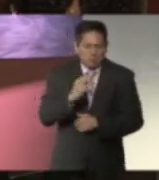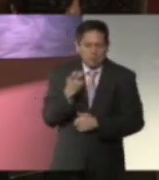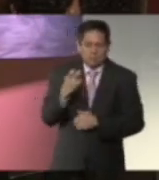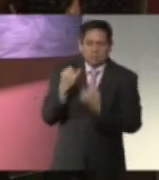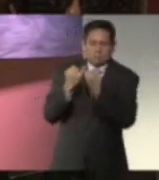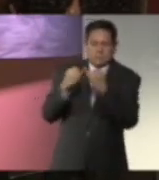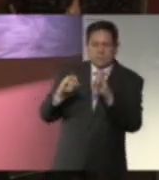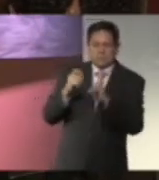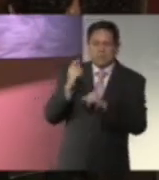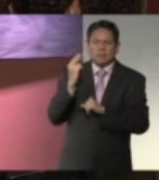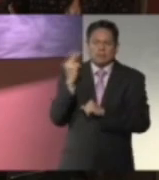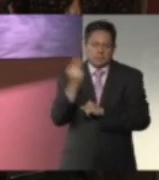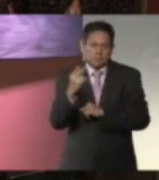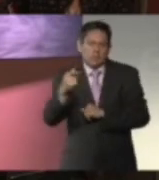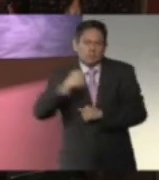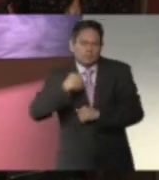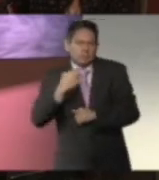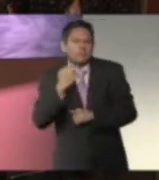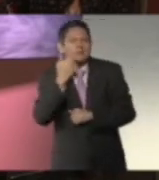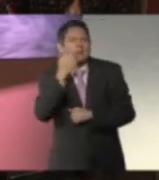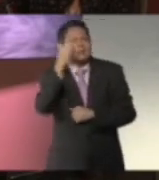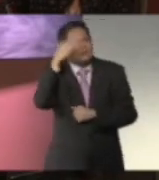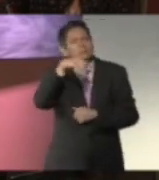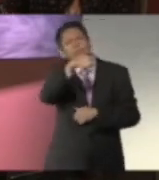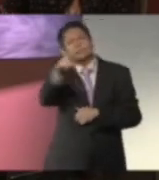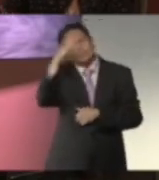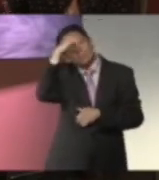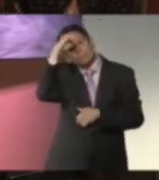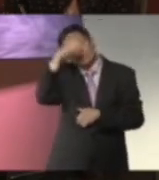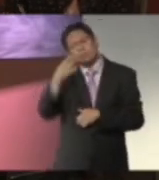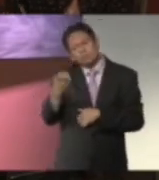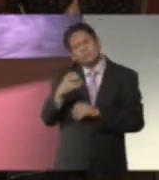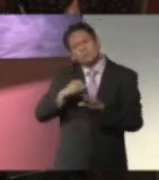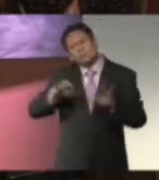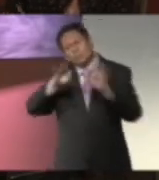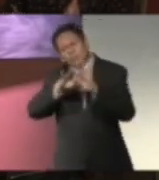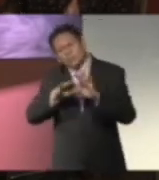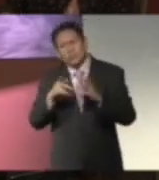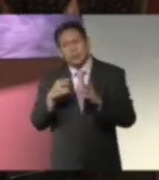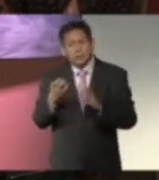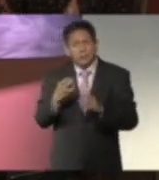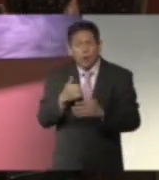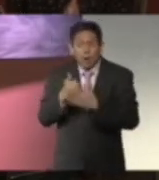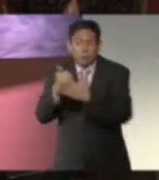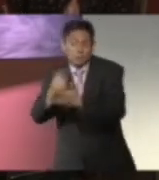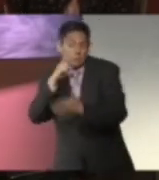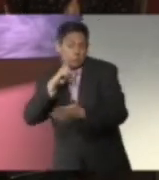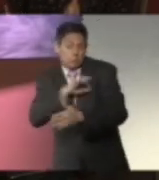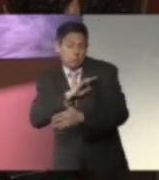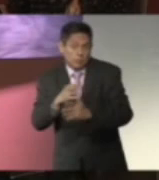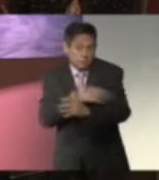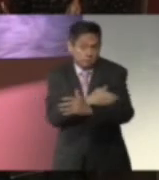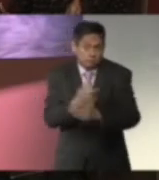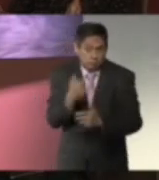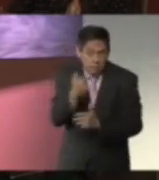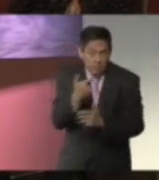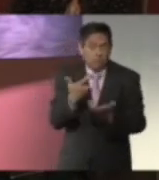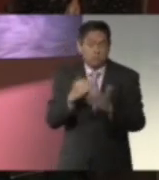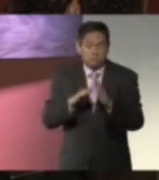que yo creo que es importante en esta nueva agenda y qué tanto impacta en el empoderamiento económico. Y por otro